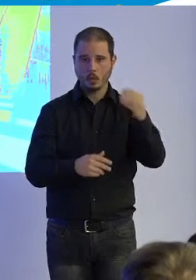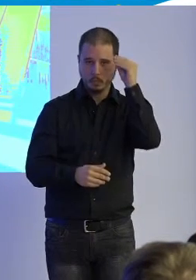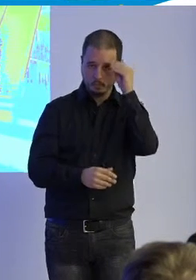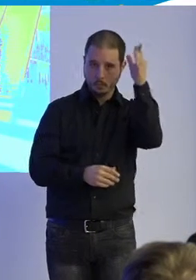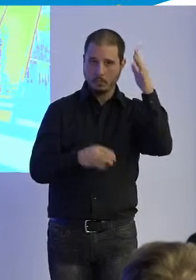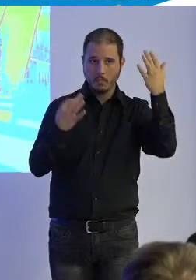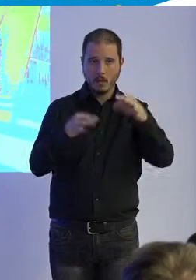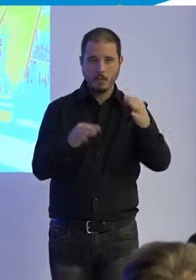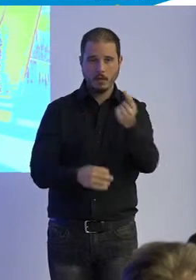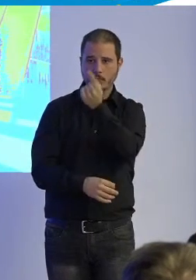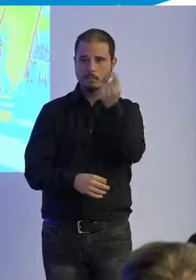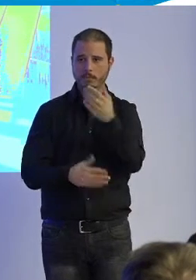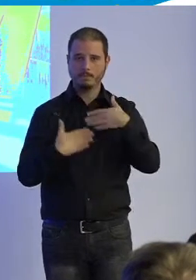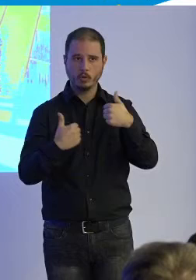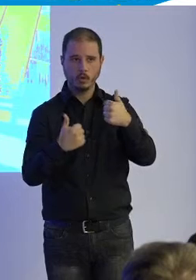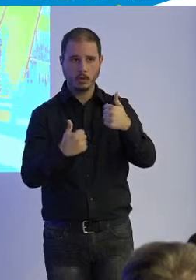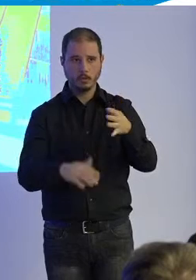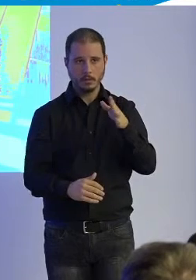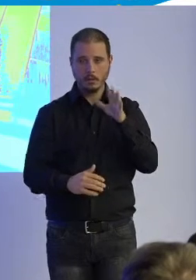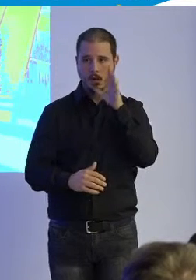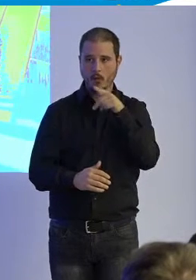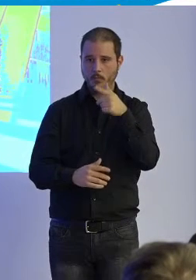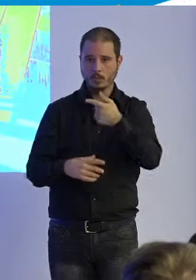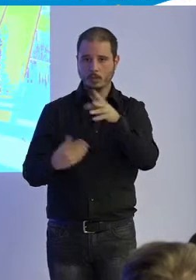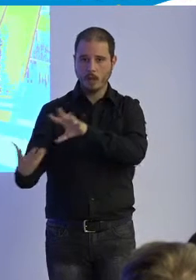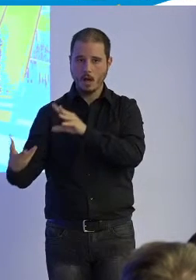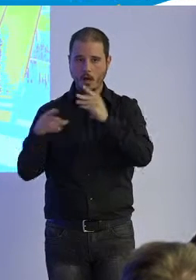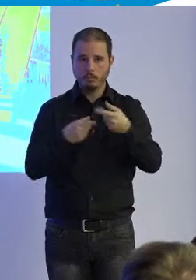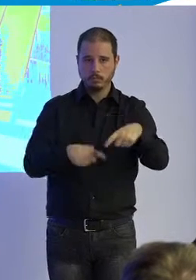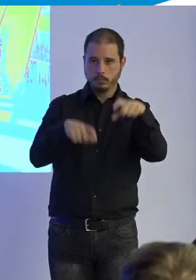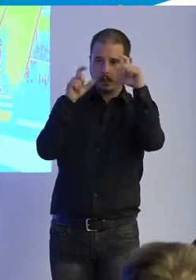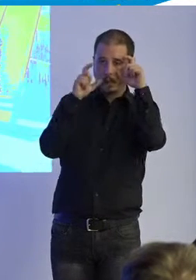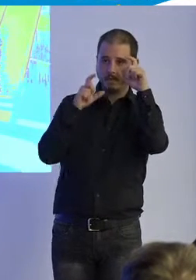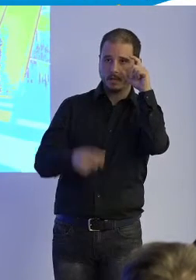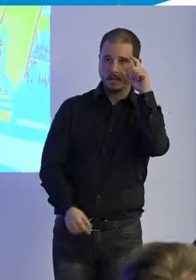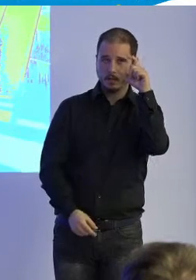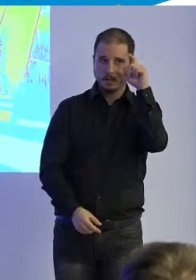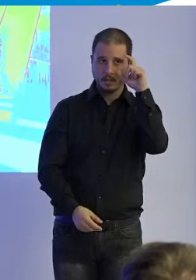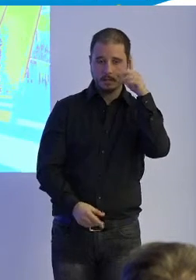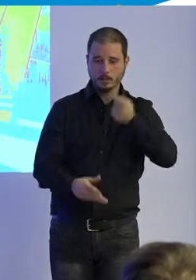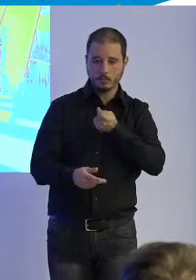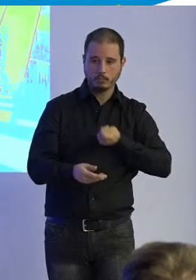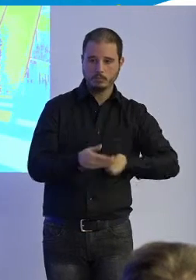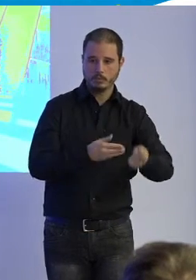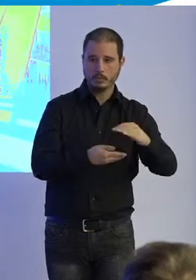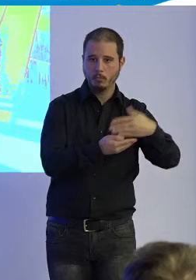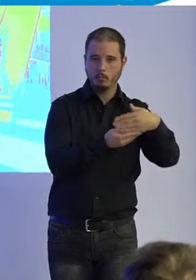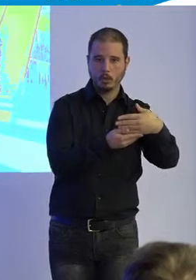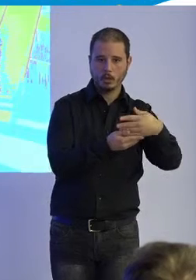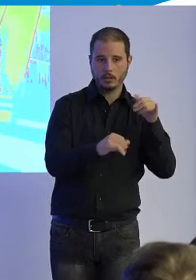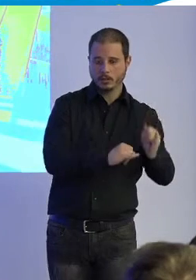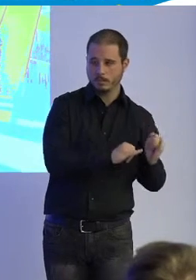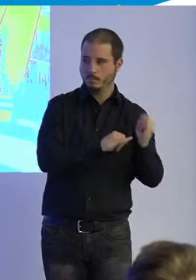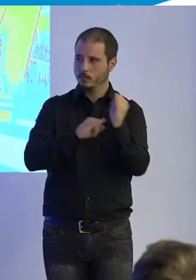cualquier cosa. Pero ahora podemos llevarnos todo eso a unas gafas. Y unas gafas que podemos pinchar en un portátil que nos llevamos en una maleta a cualquier